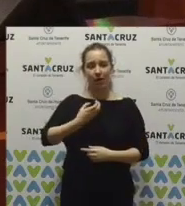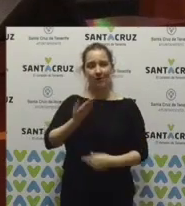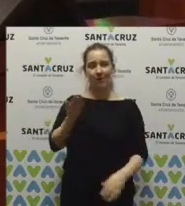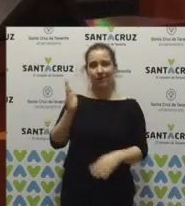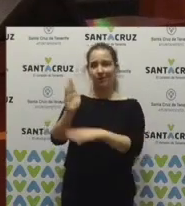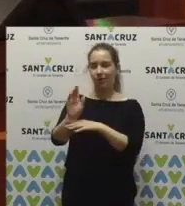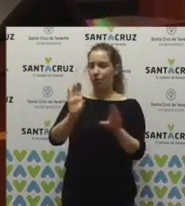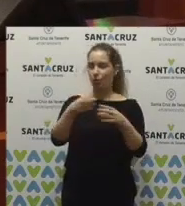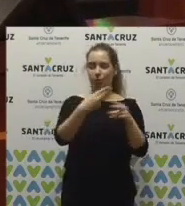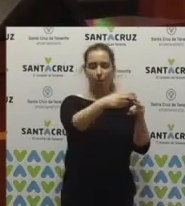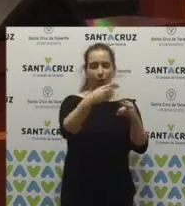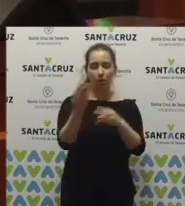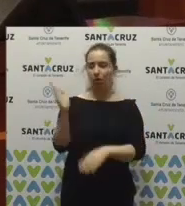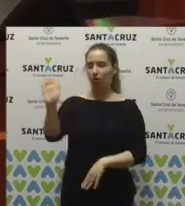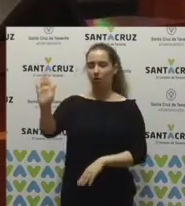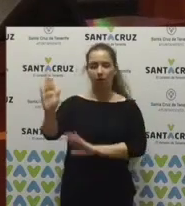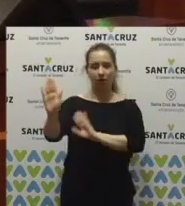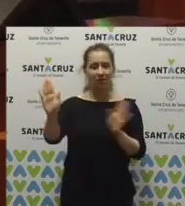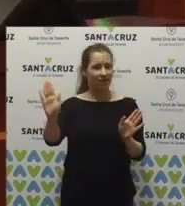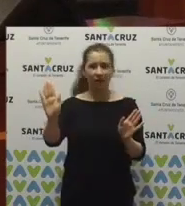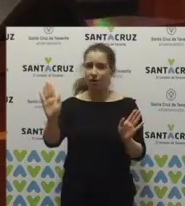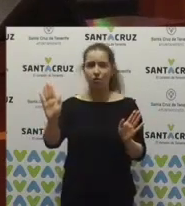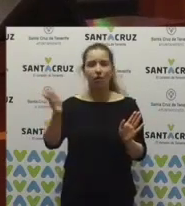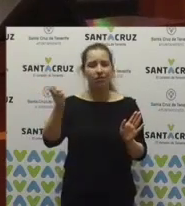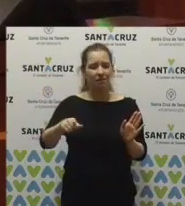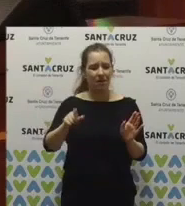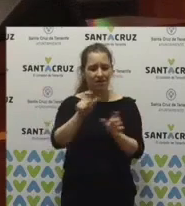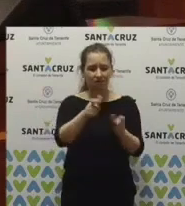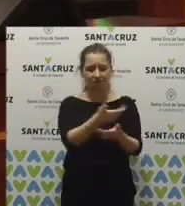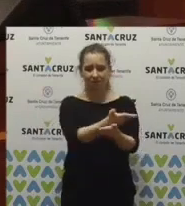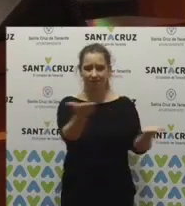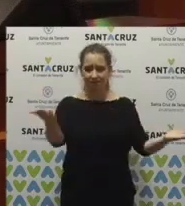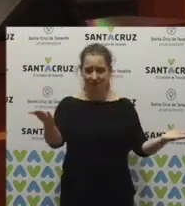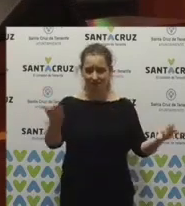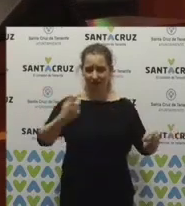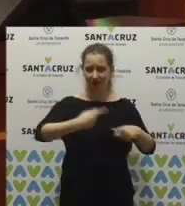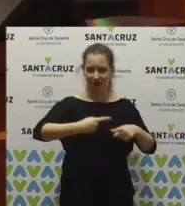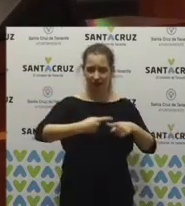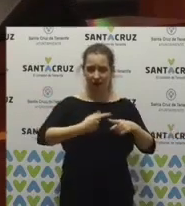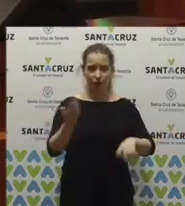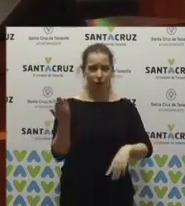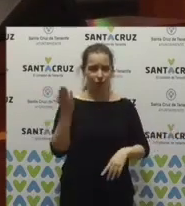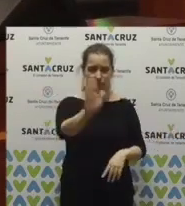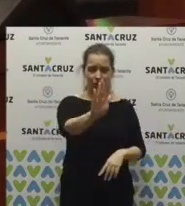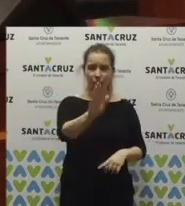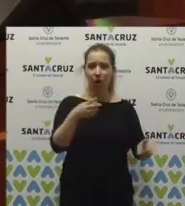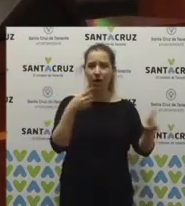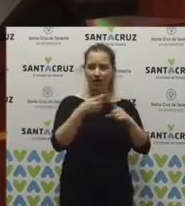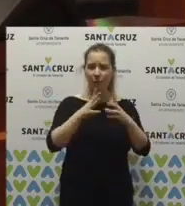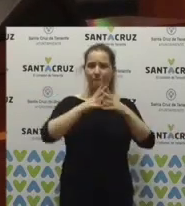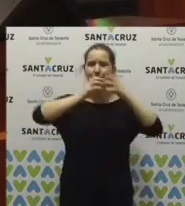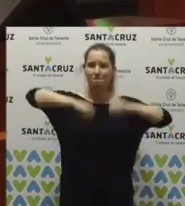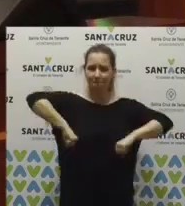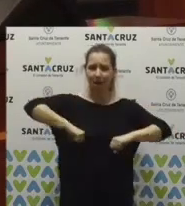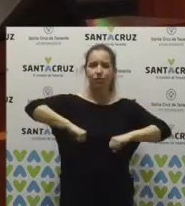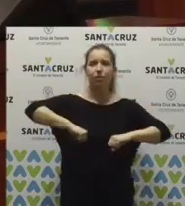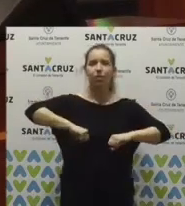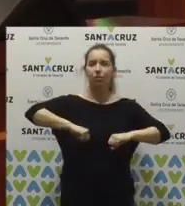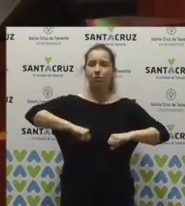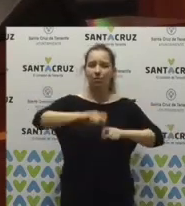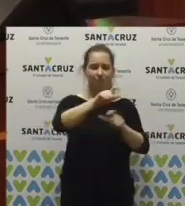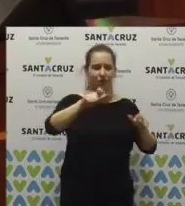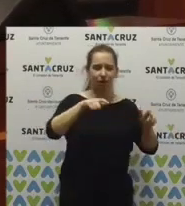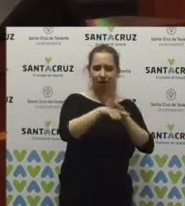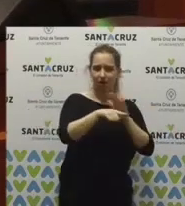estamos aquí sino que se abra a la sociedad chicharrera que podamos formar ese gran pacto donde incluyamos a los agentes sociales